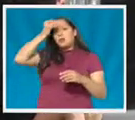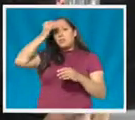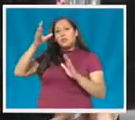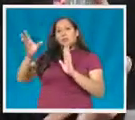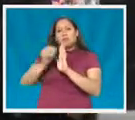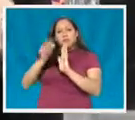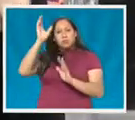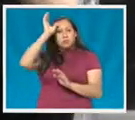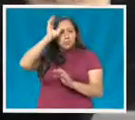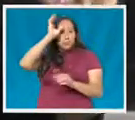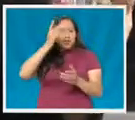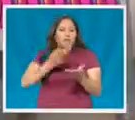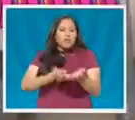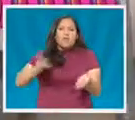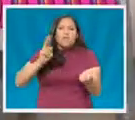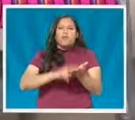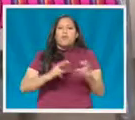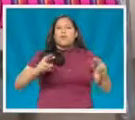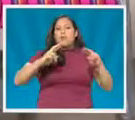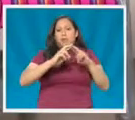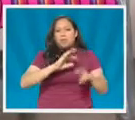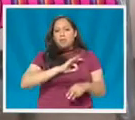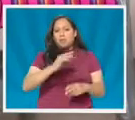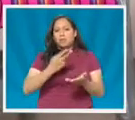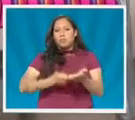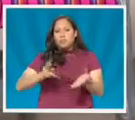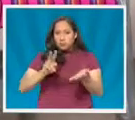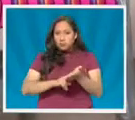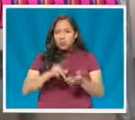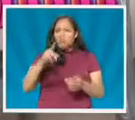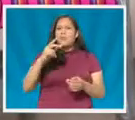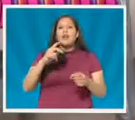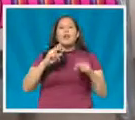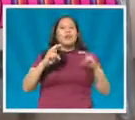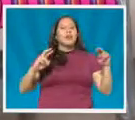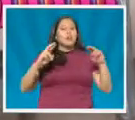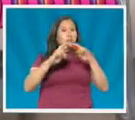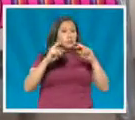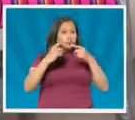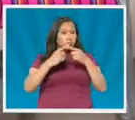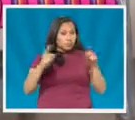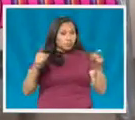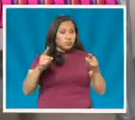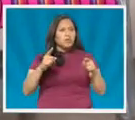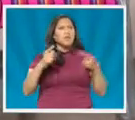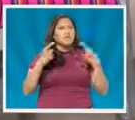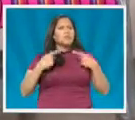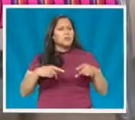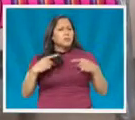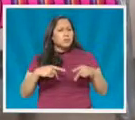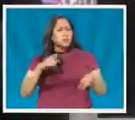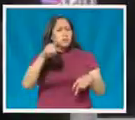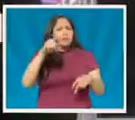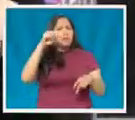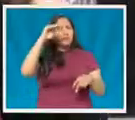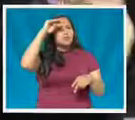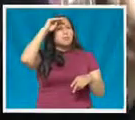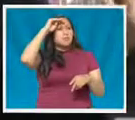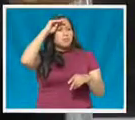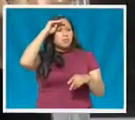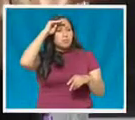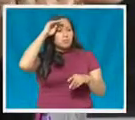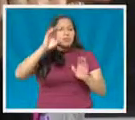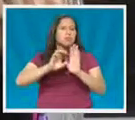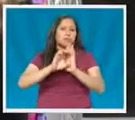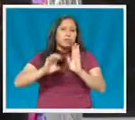Qué interesante, es como un complemento, ¿no? Es un complemento, es una religión muy distinta. Claro, sí. Y que hay gente que llega hasta cierto límite, como